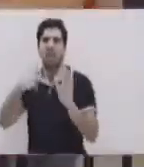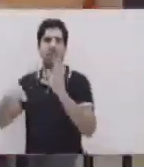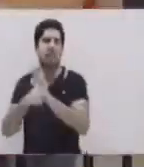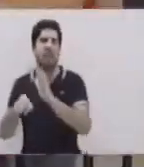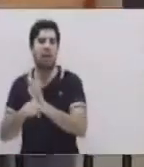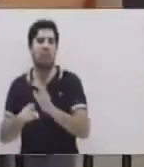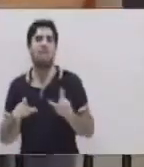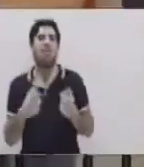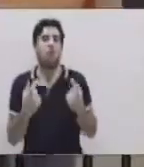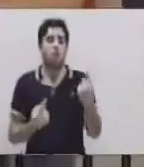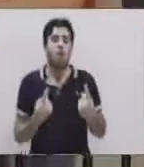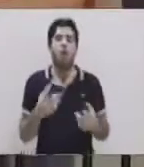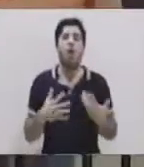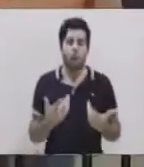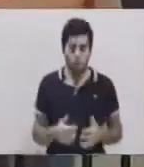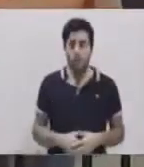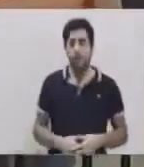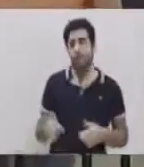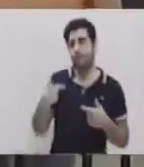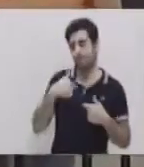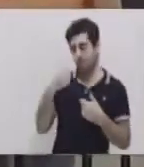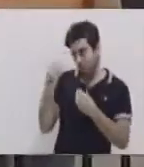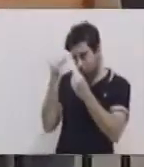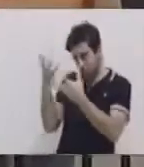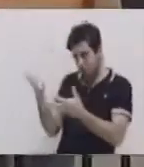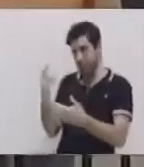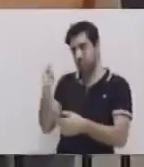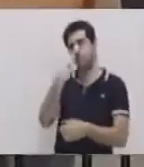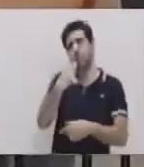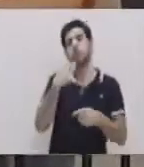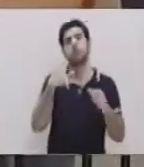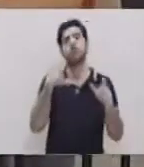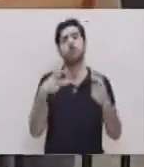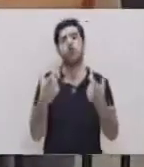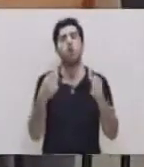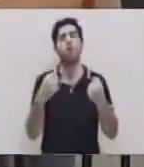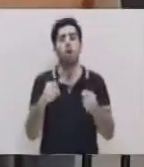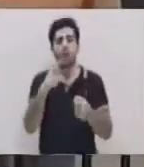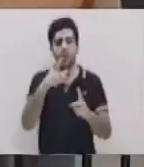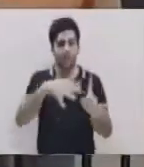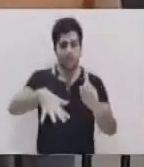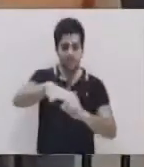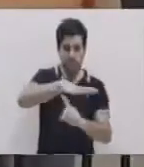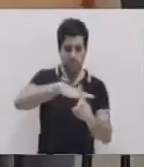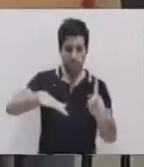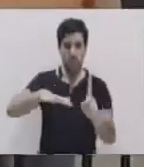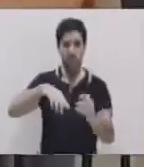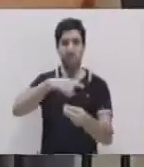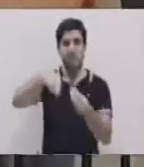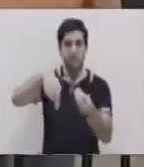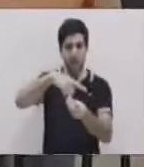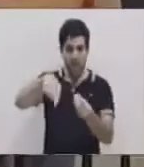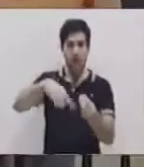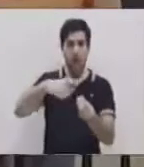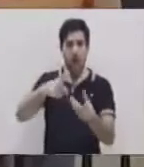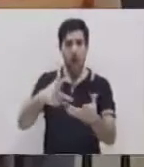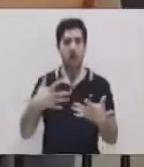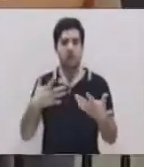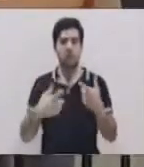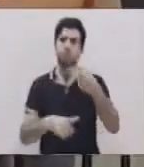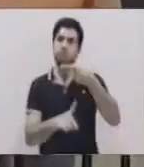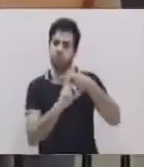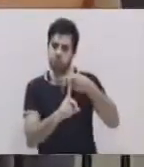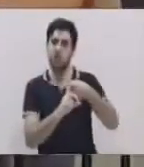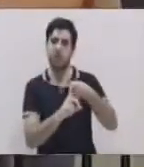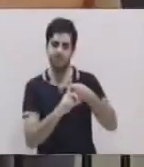casa? Y yo quiero comentarte, André, cómo crear esos ambientes protectores en la familia, ya para que tengamos un ambiente